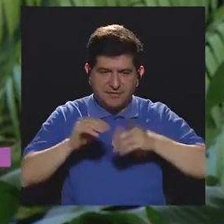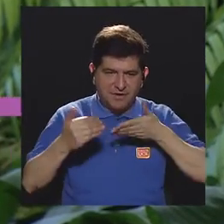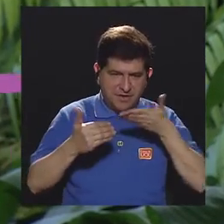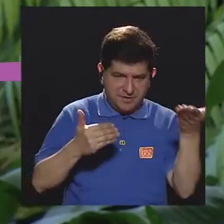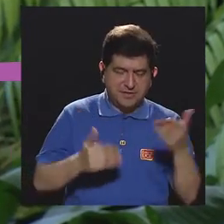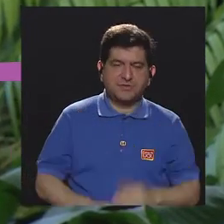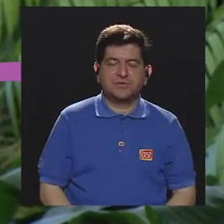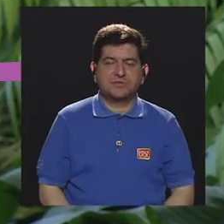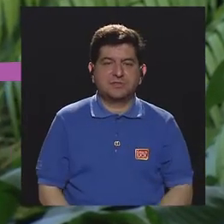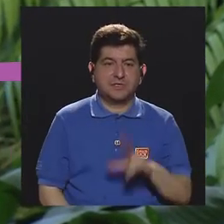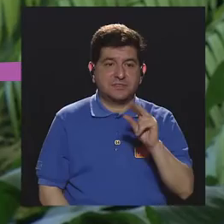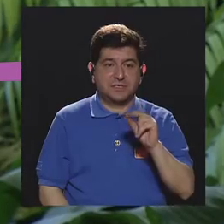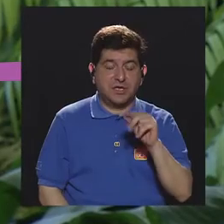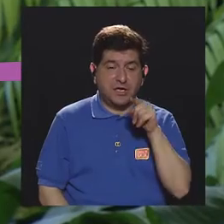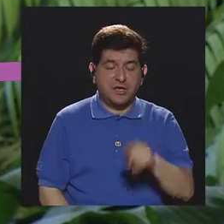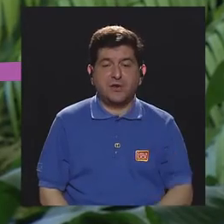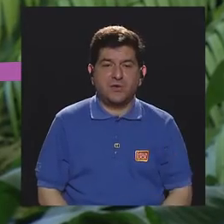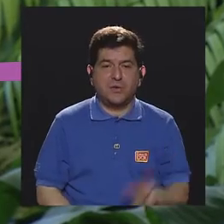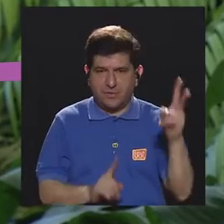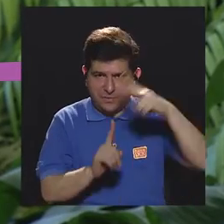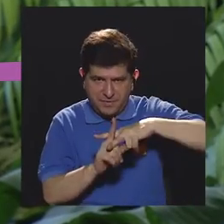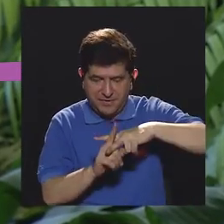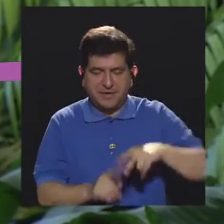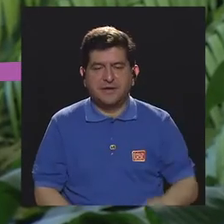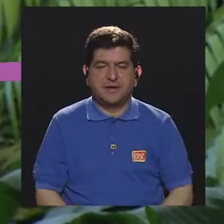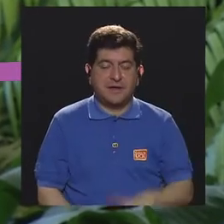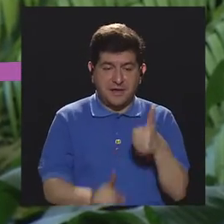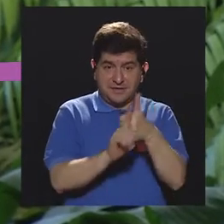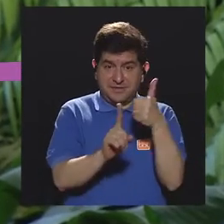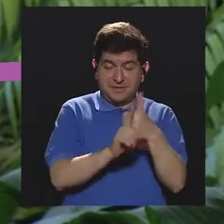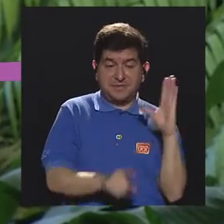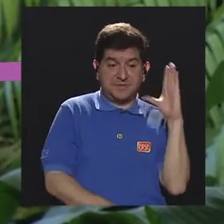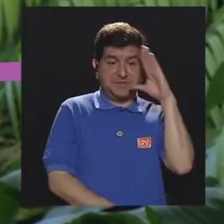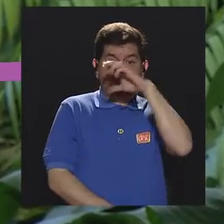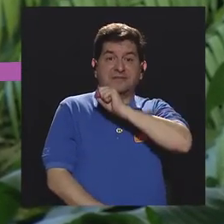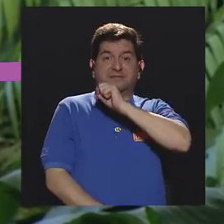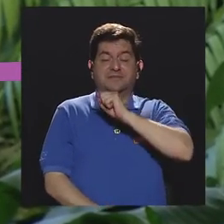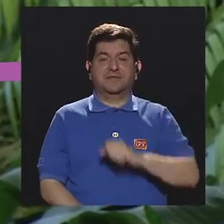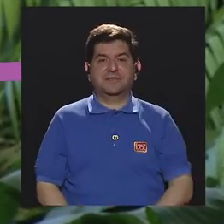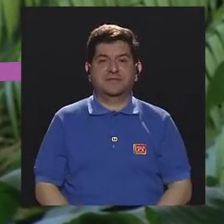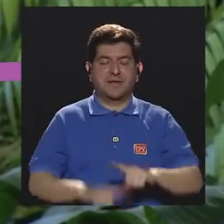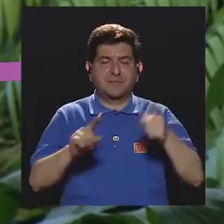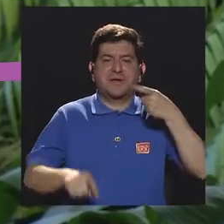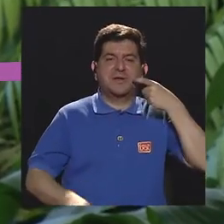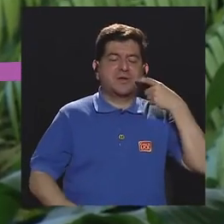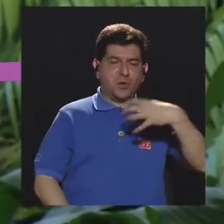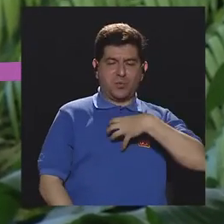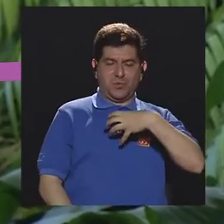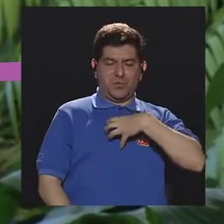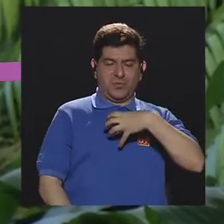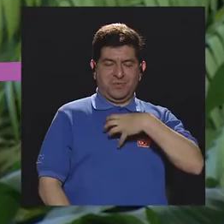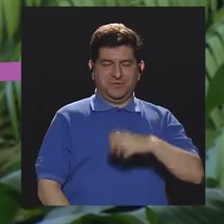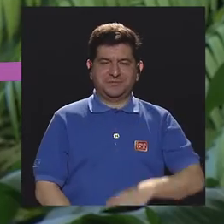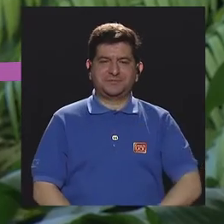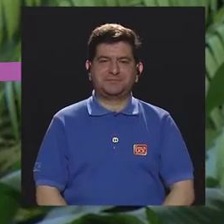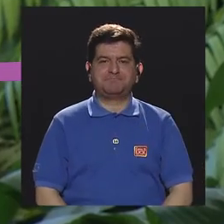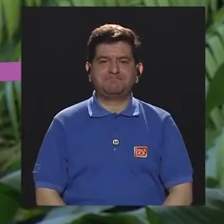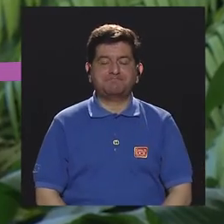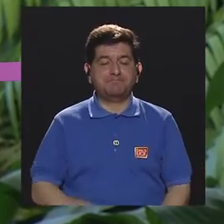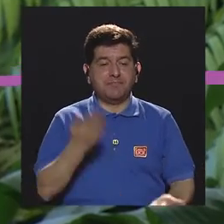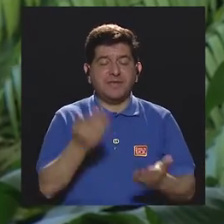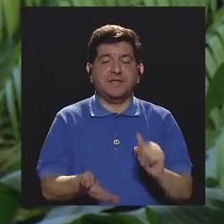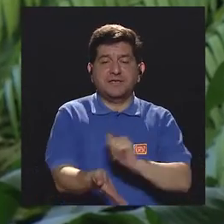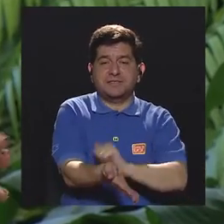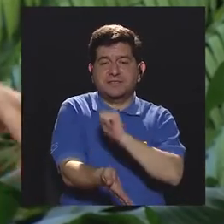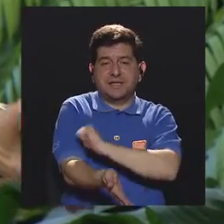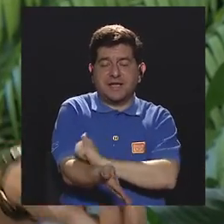muchas cosas y no accionando. Entonces, por ellas mismas se van a descubrir adicciones propias en ellos mismos. Digamos,